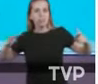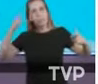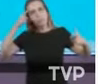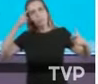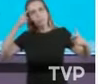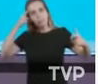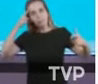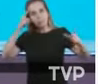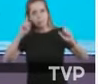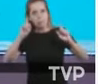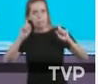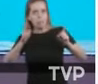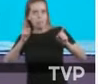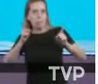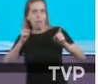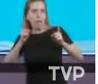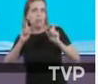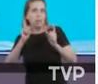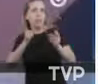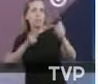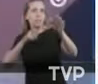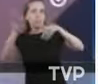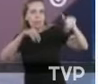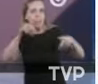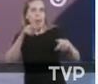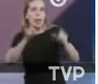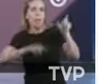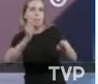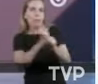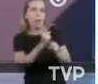inicialmente a los actores de la economía argentina, empresarios y trabajadores.